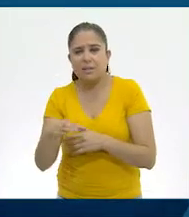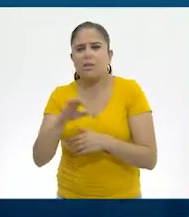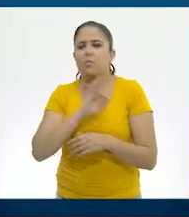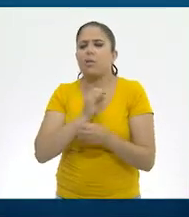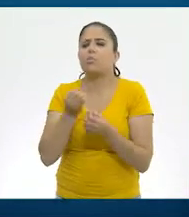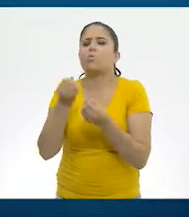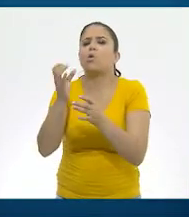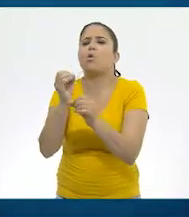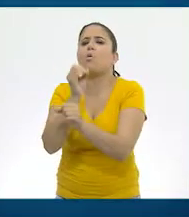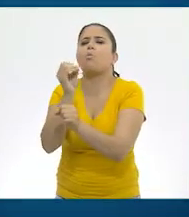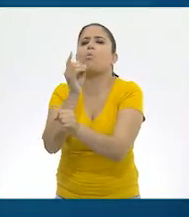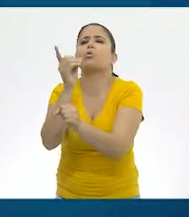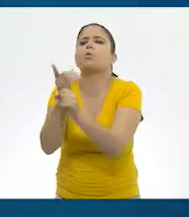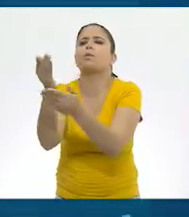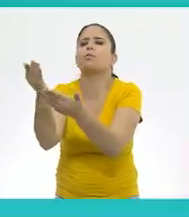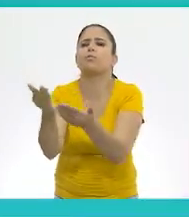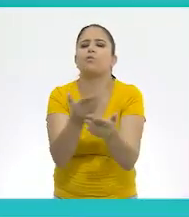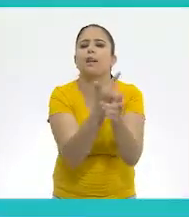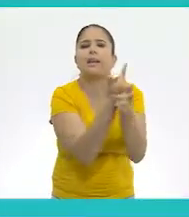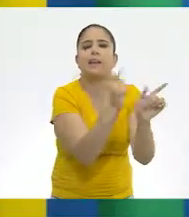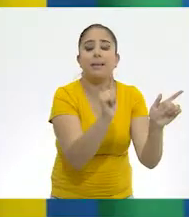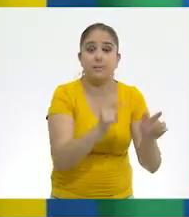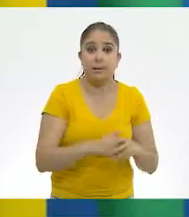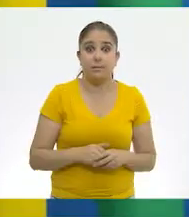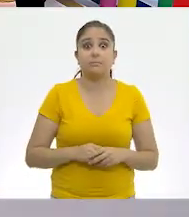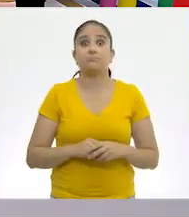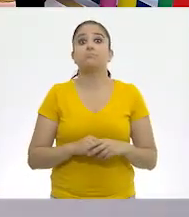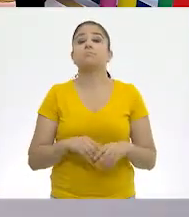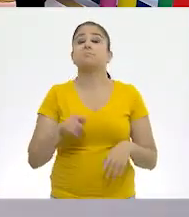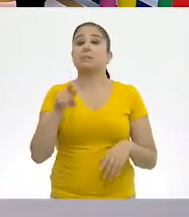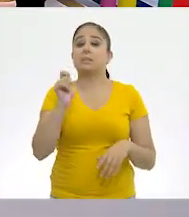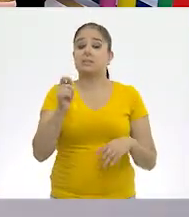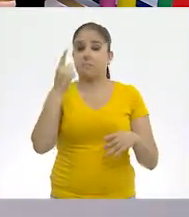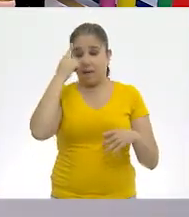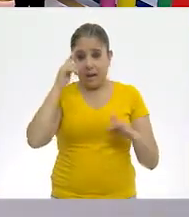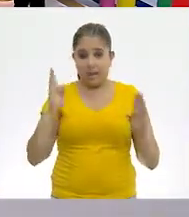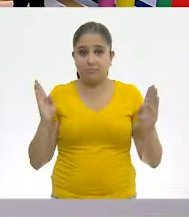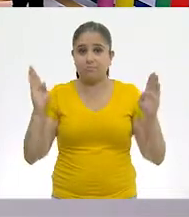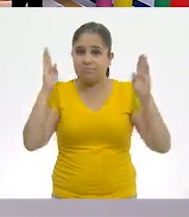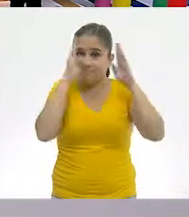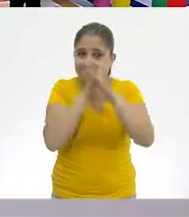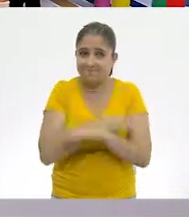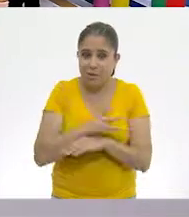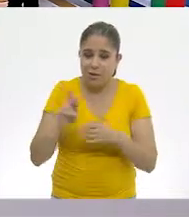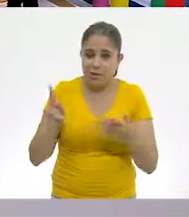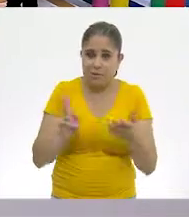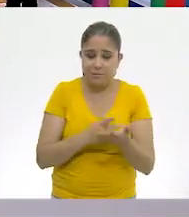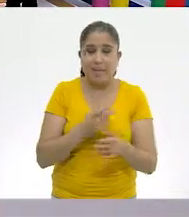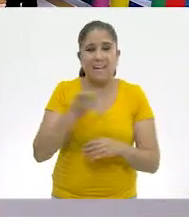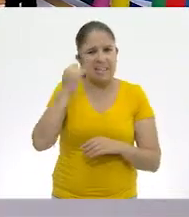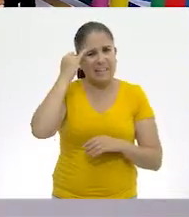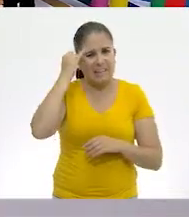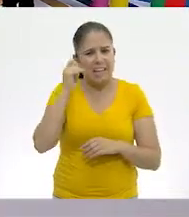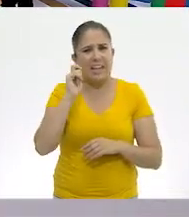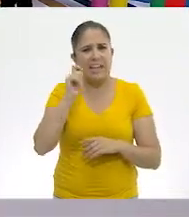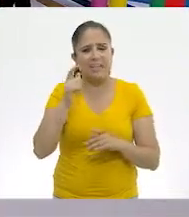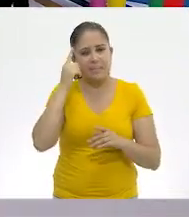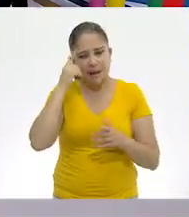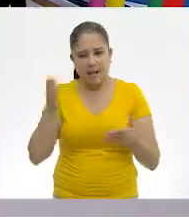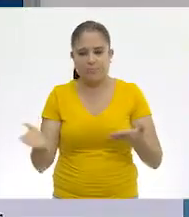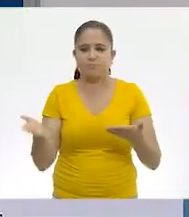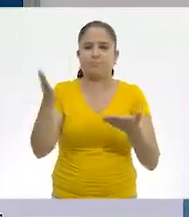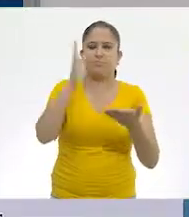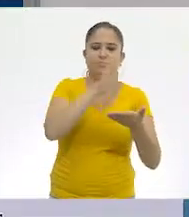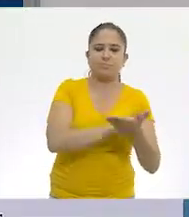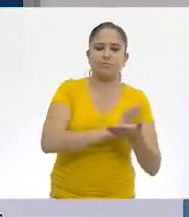recuperarlos. Vaya, que en verdad buscaban formas de reconciliarse. Sí, La idea con esto era darle la vuelta a la página y